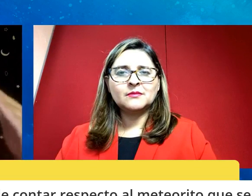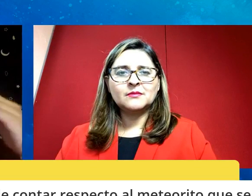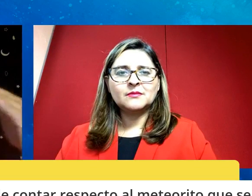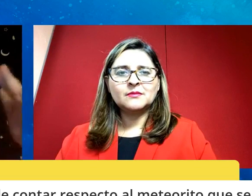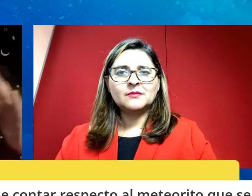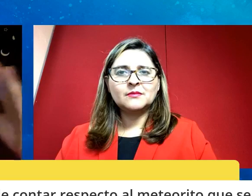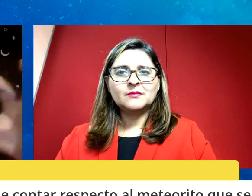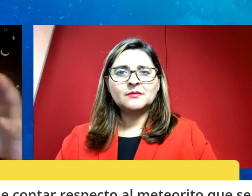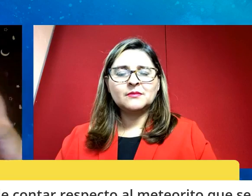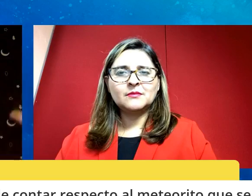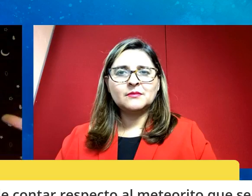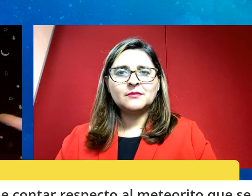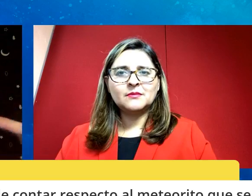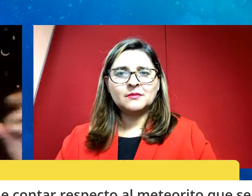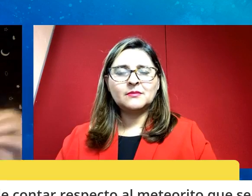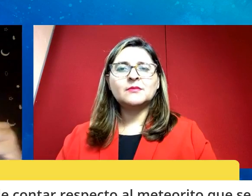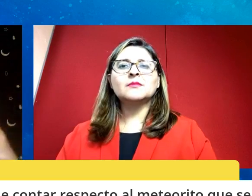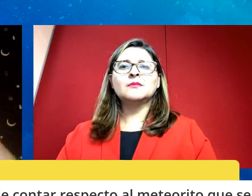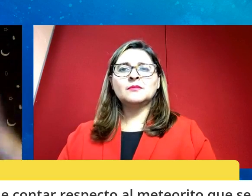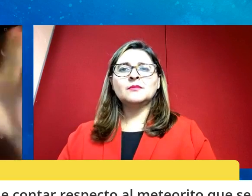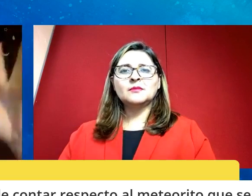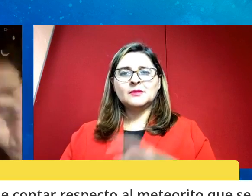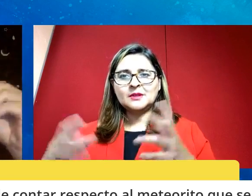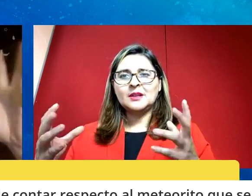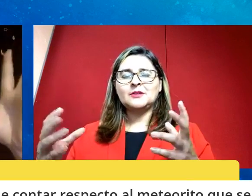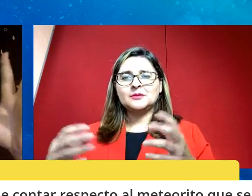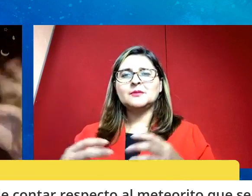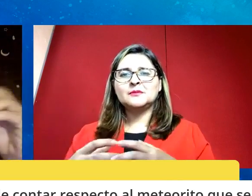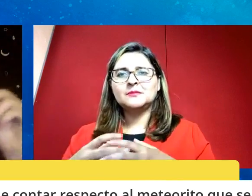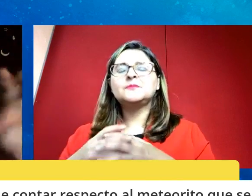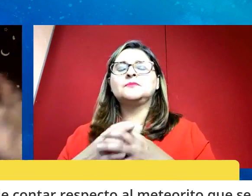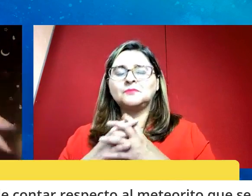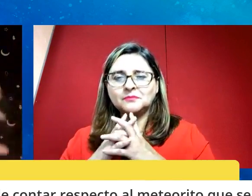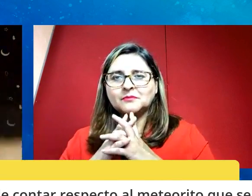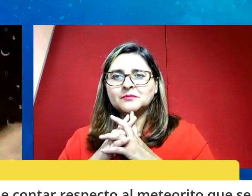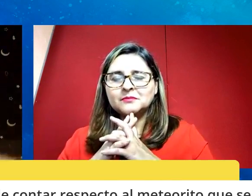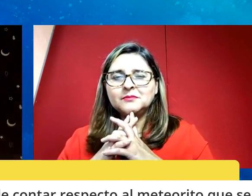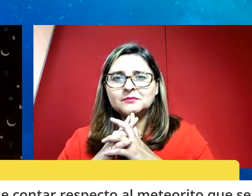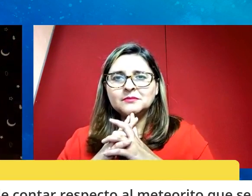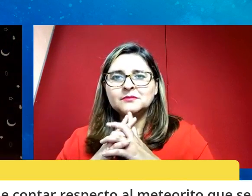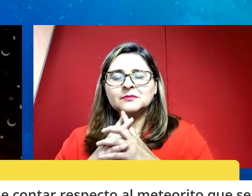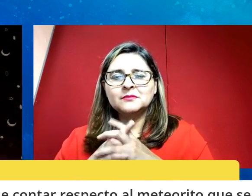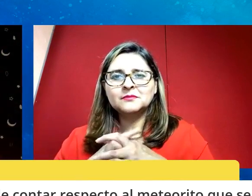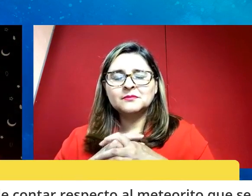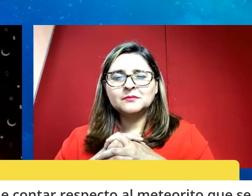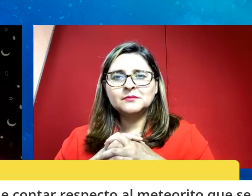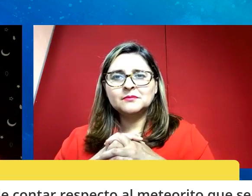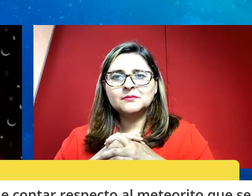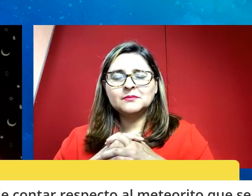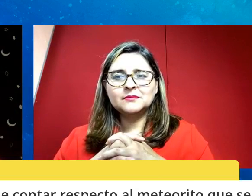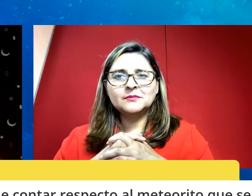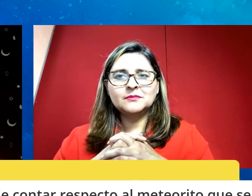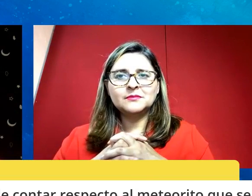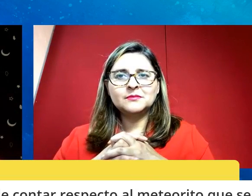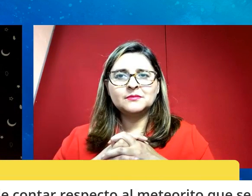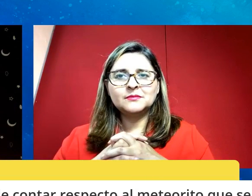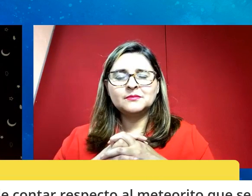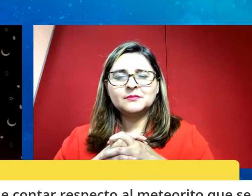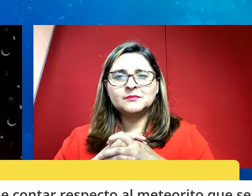meteoritos son detenidos, son fragmentados en el aire y se o vaporizan o caen fragmentitos. En este